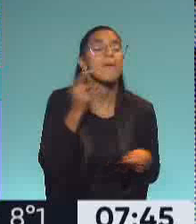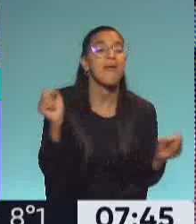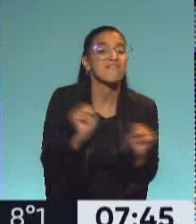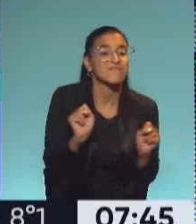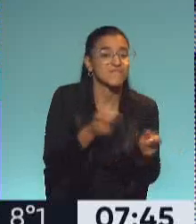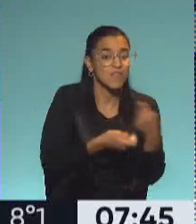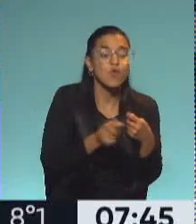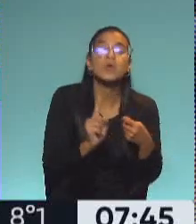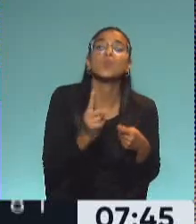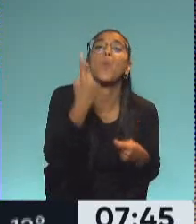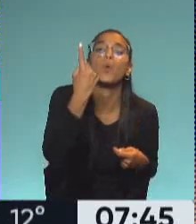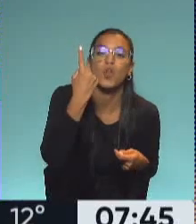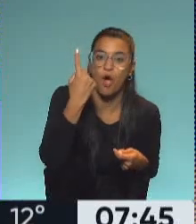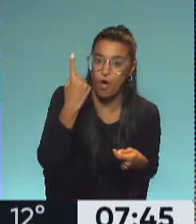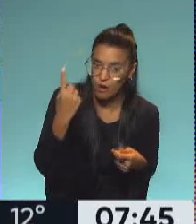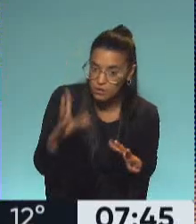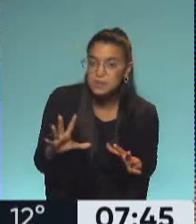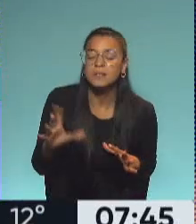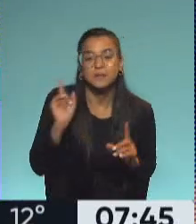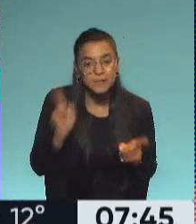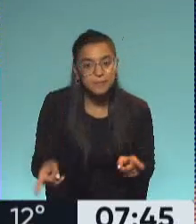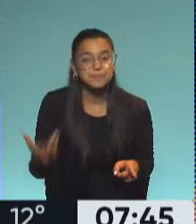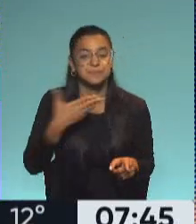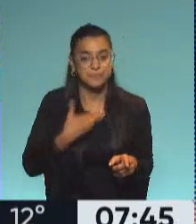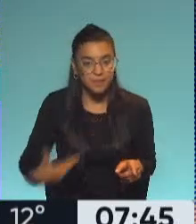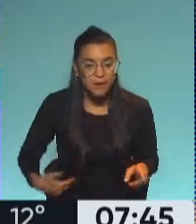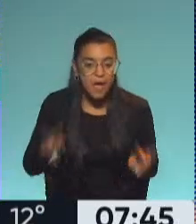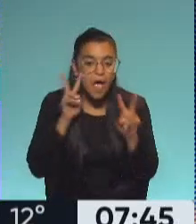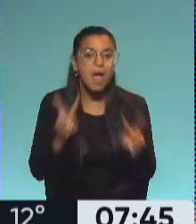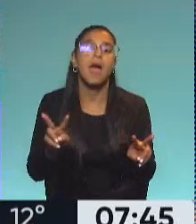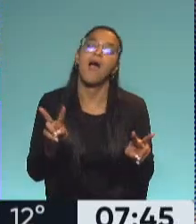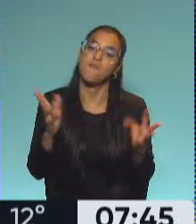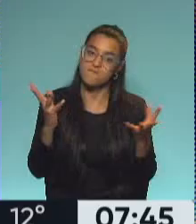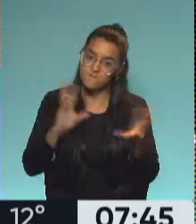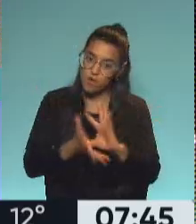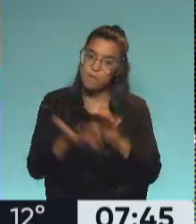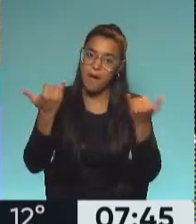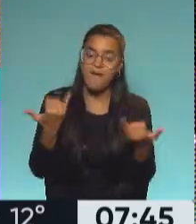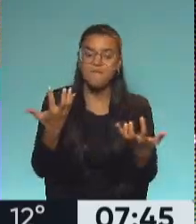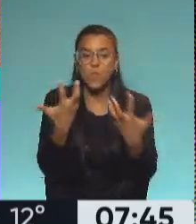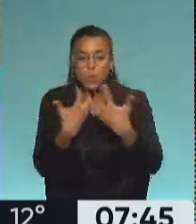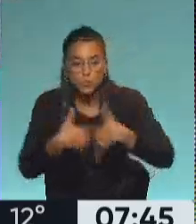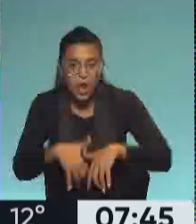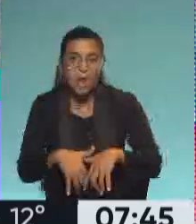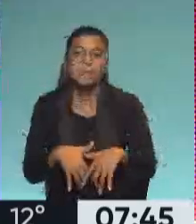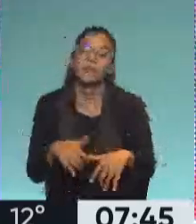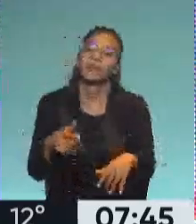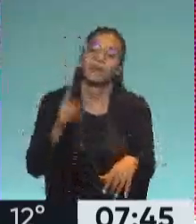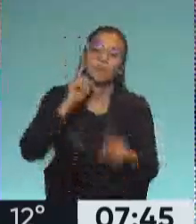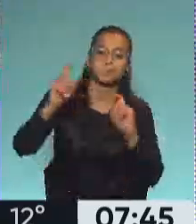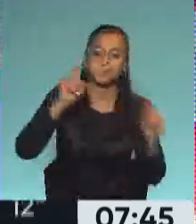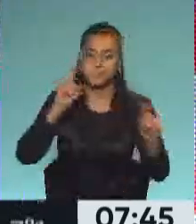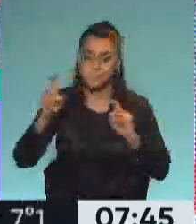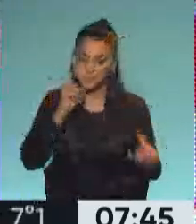un caso aislado, digo. También el gobierno presta atención a que evidentemente hay un mecanismo de funcionamiento con irregularidades